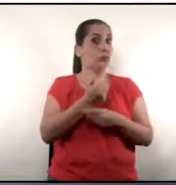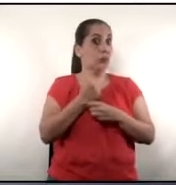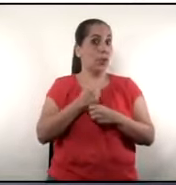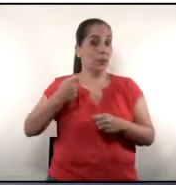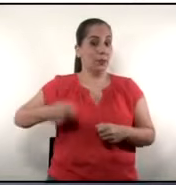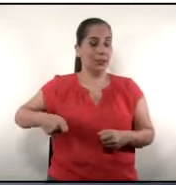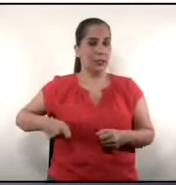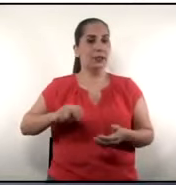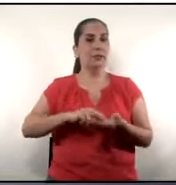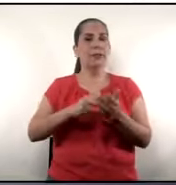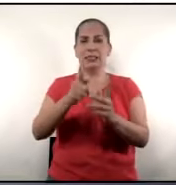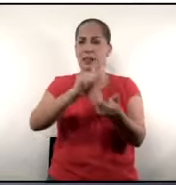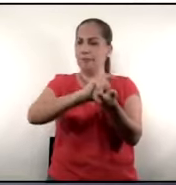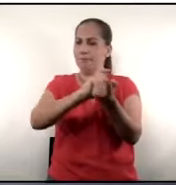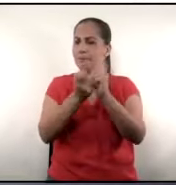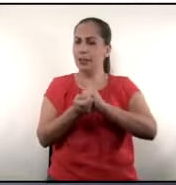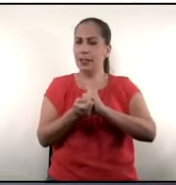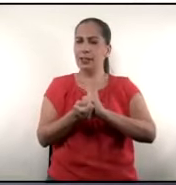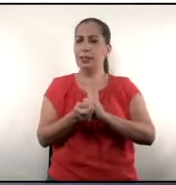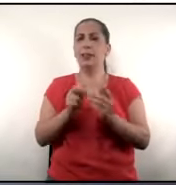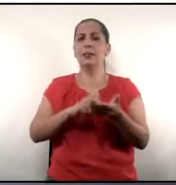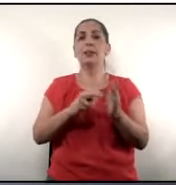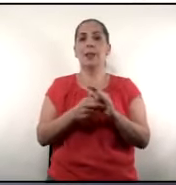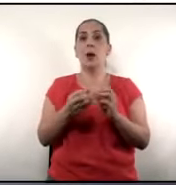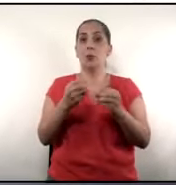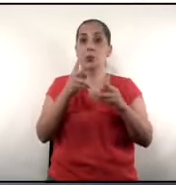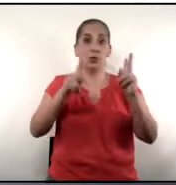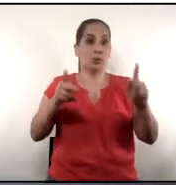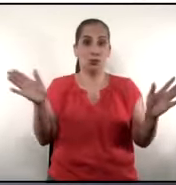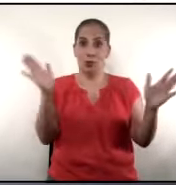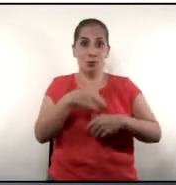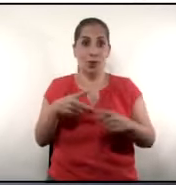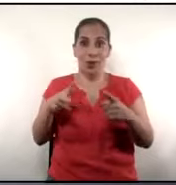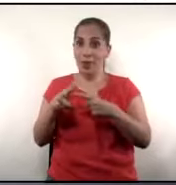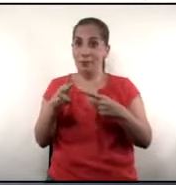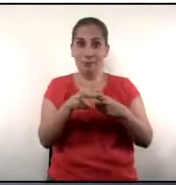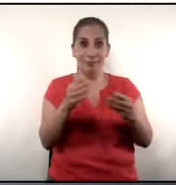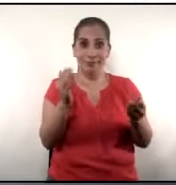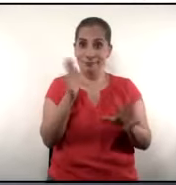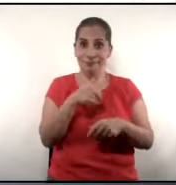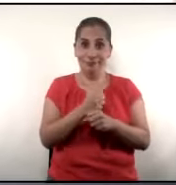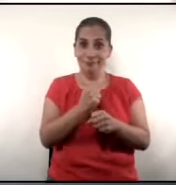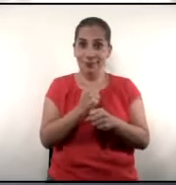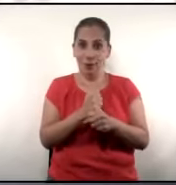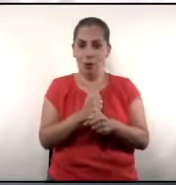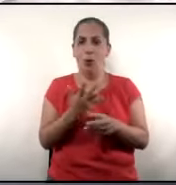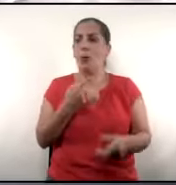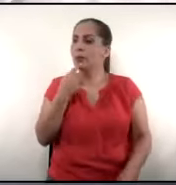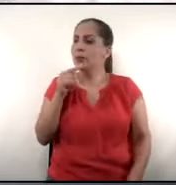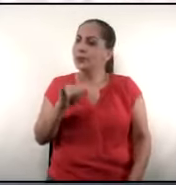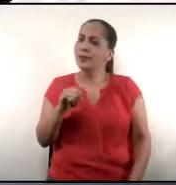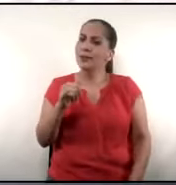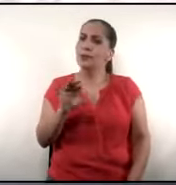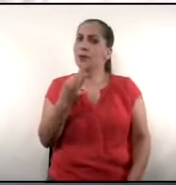esa reingeniería va a significar que mucha gente va a quedar sin empleo. ¿Eso cómo decirlo de manera bonita?